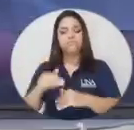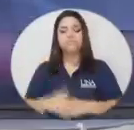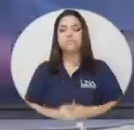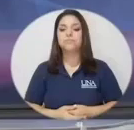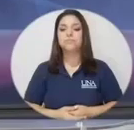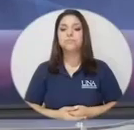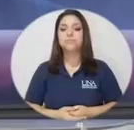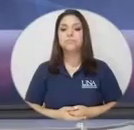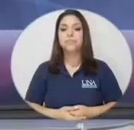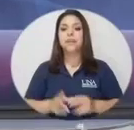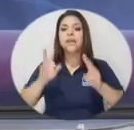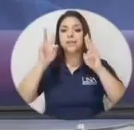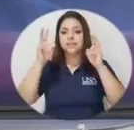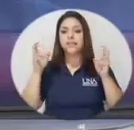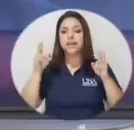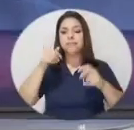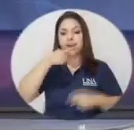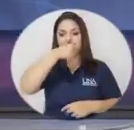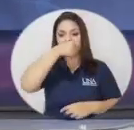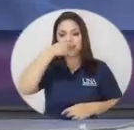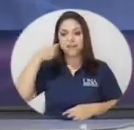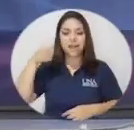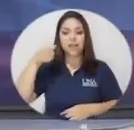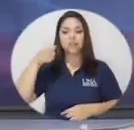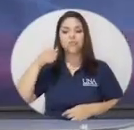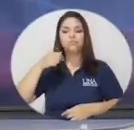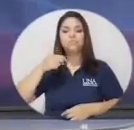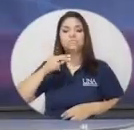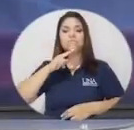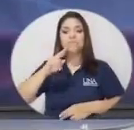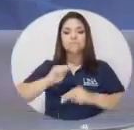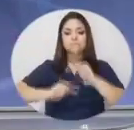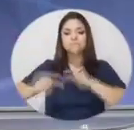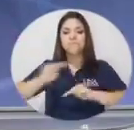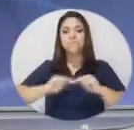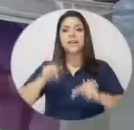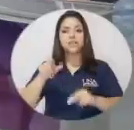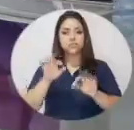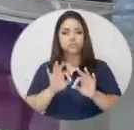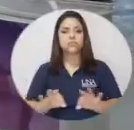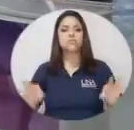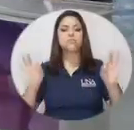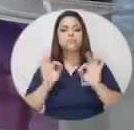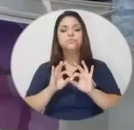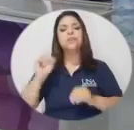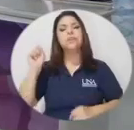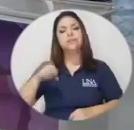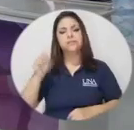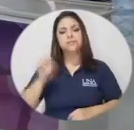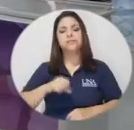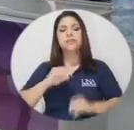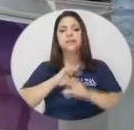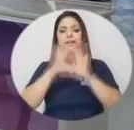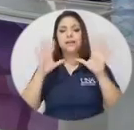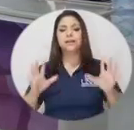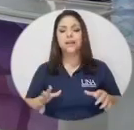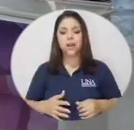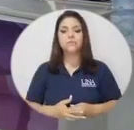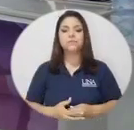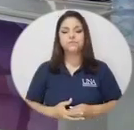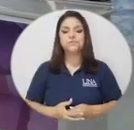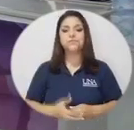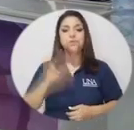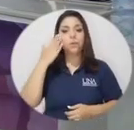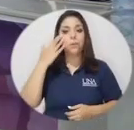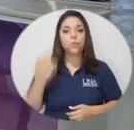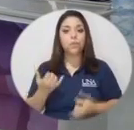Unidos. El tema del narcotráfico también sigue siendo fundamental. Bueno, el tema del narcotráfico sigue siendo fundamental y creo que le va a dar